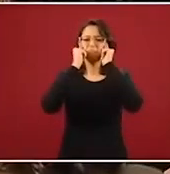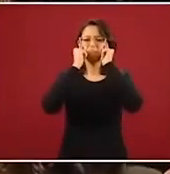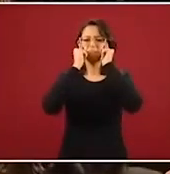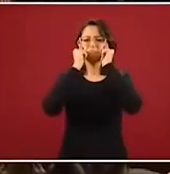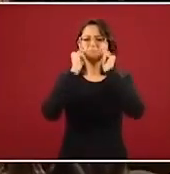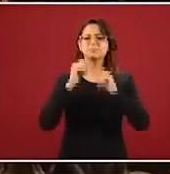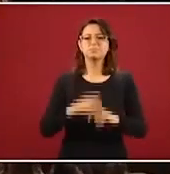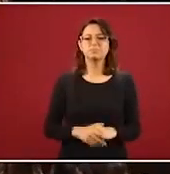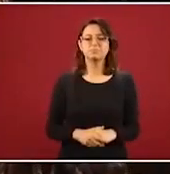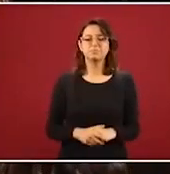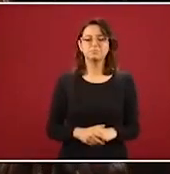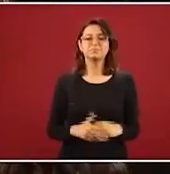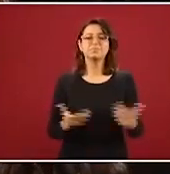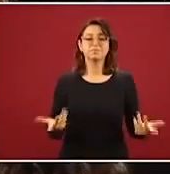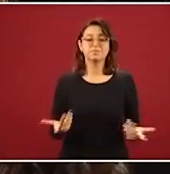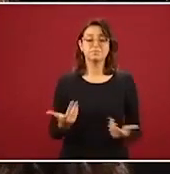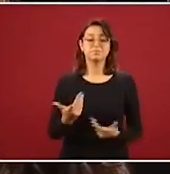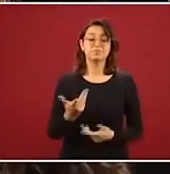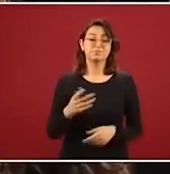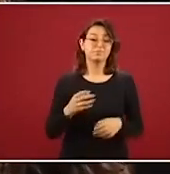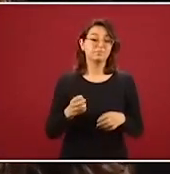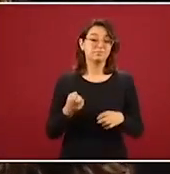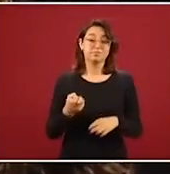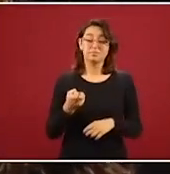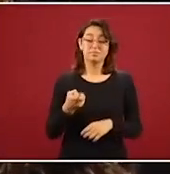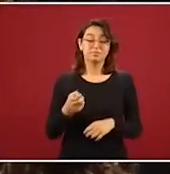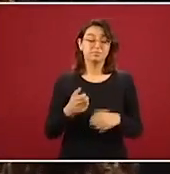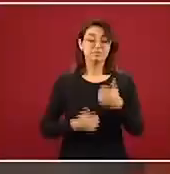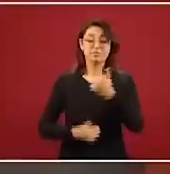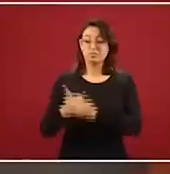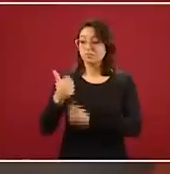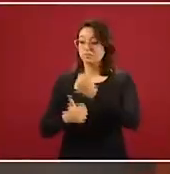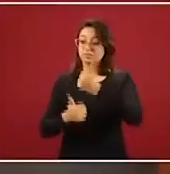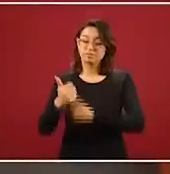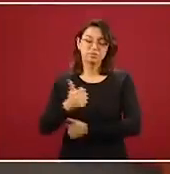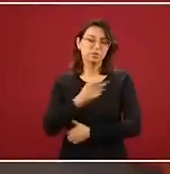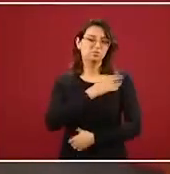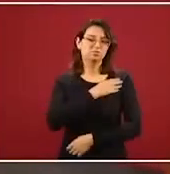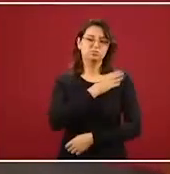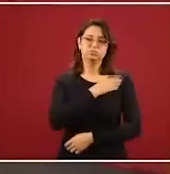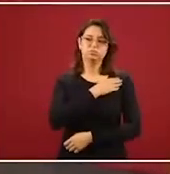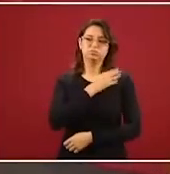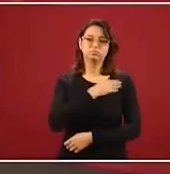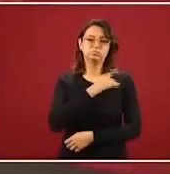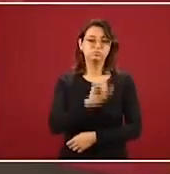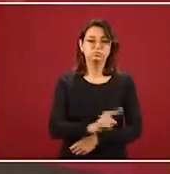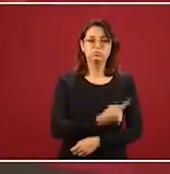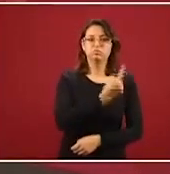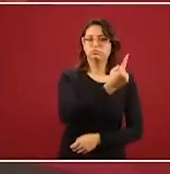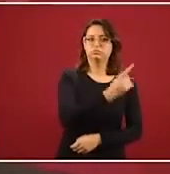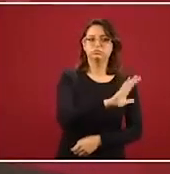Por eso es buena la competencia, que no haya uno, sino